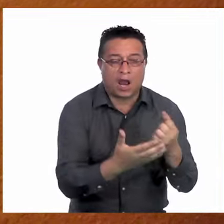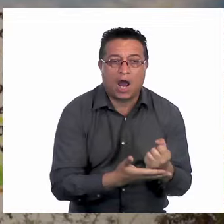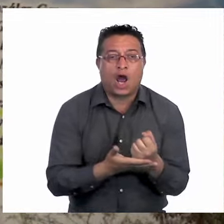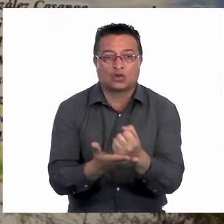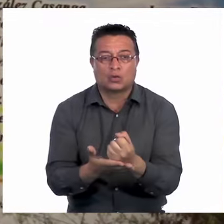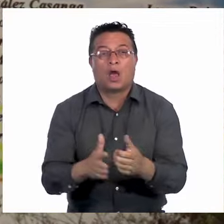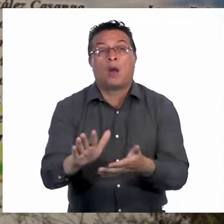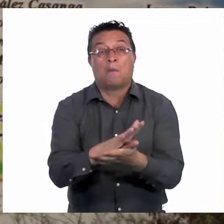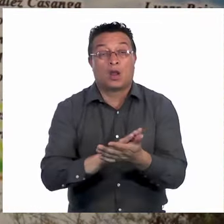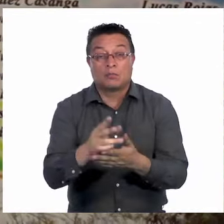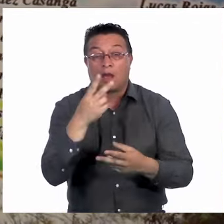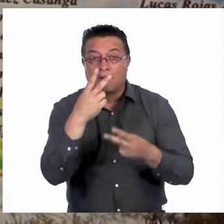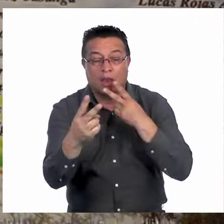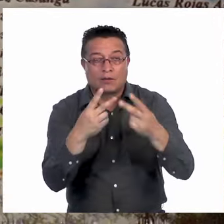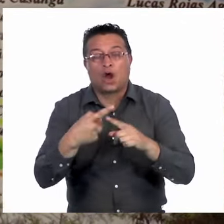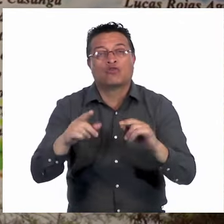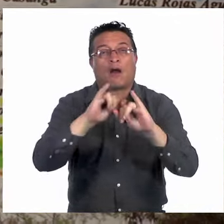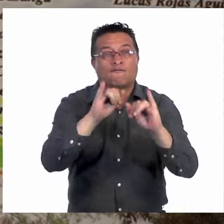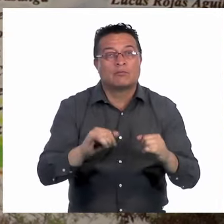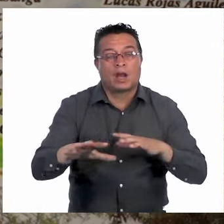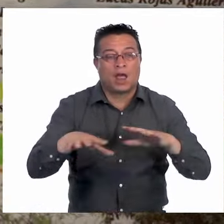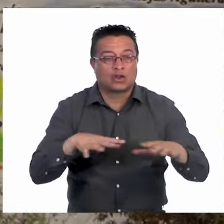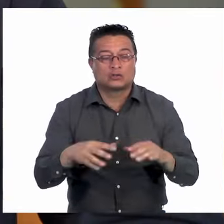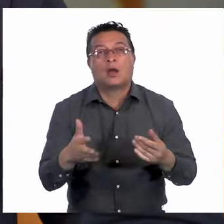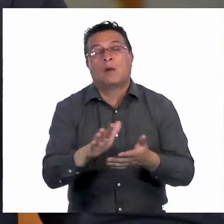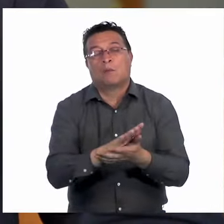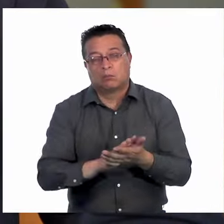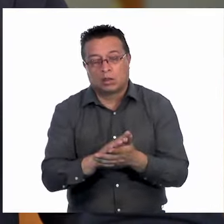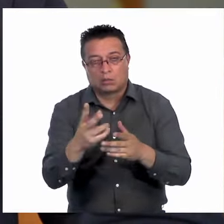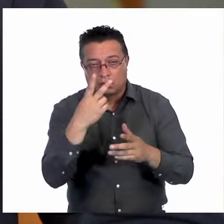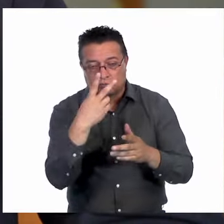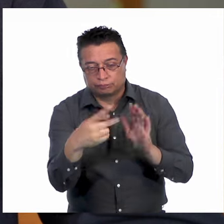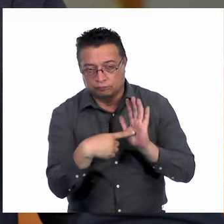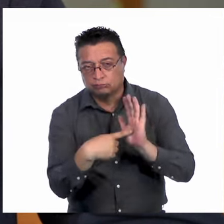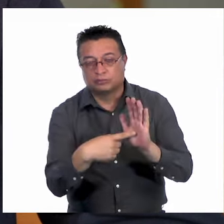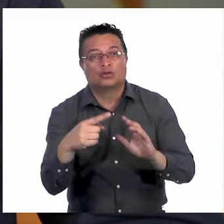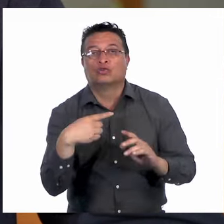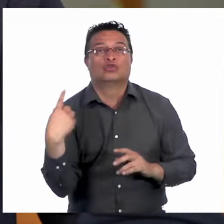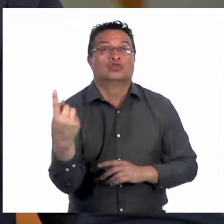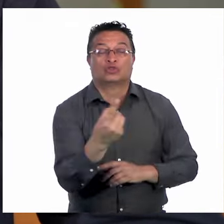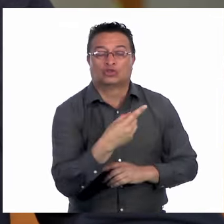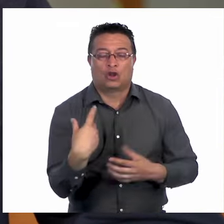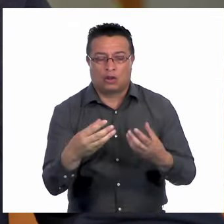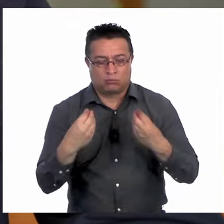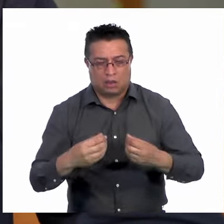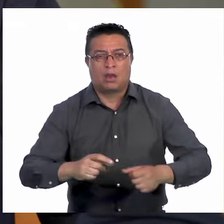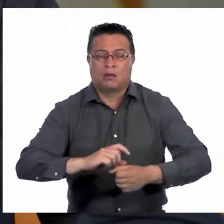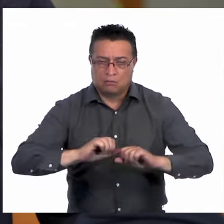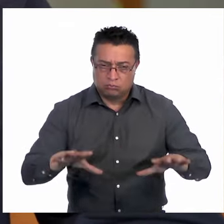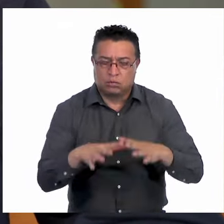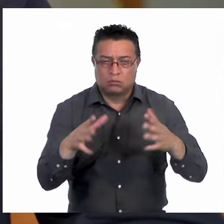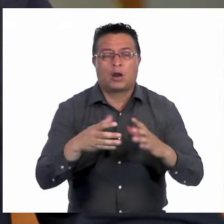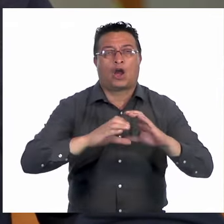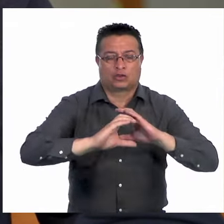gente. Por ejemplo, ver de otra forma las cosas, por ejemplo, no sé, darle a enseñar a la gente que no todo es a los golpes y que las